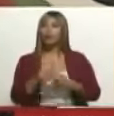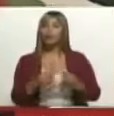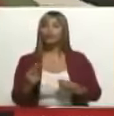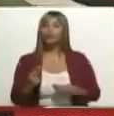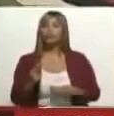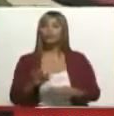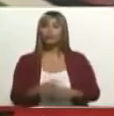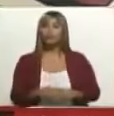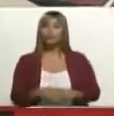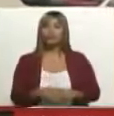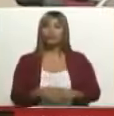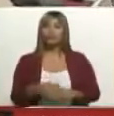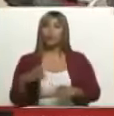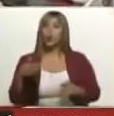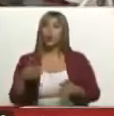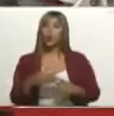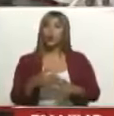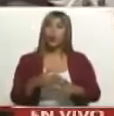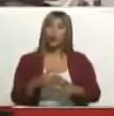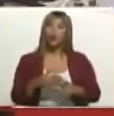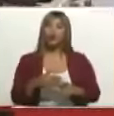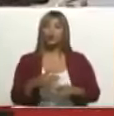usarlo contra el delito,